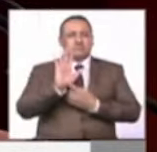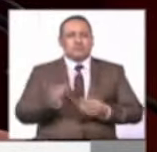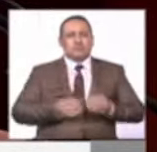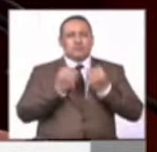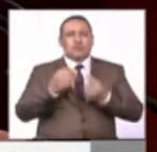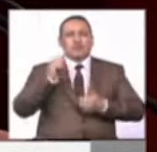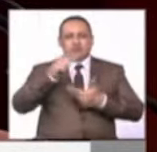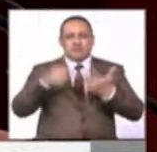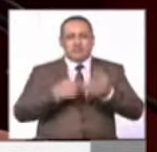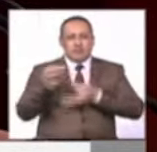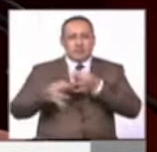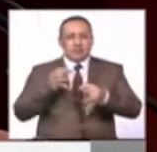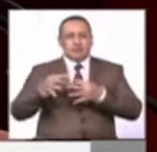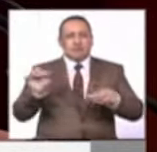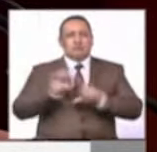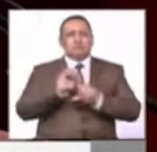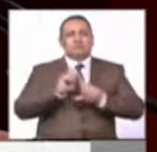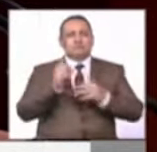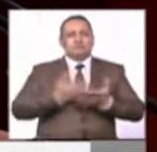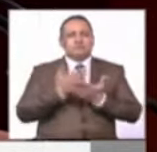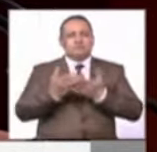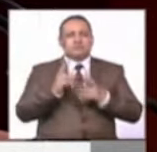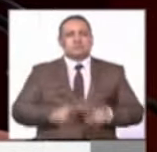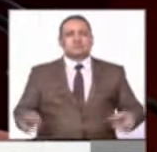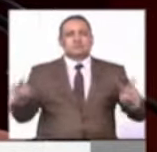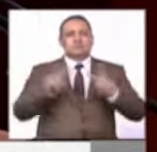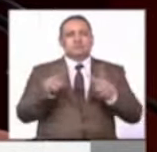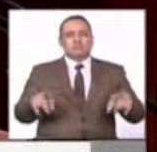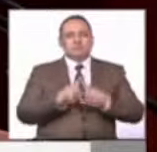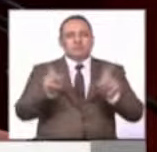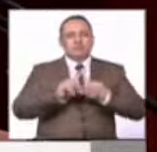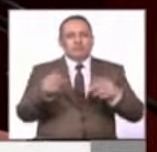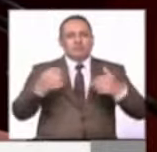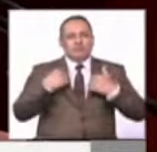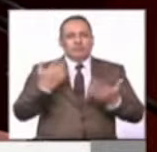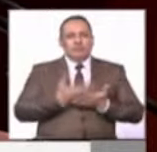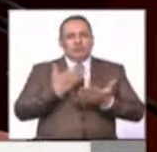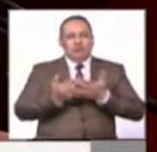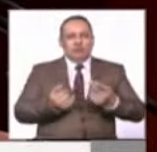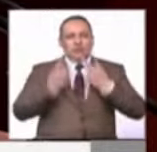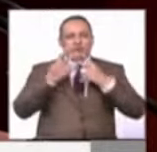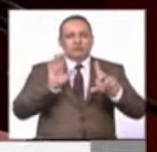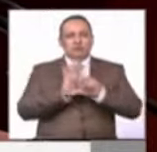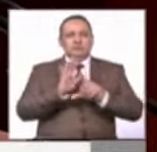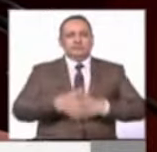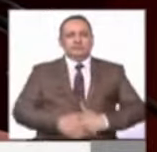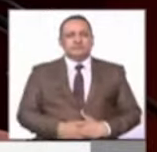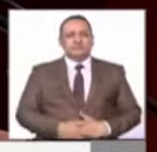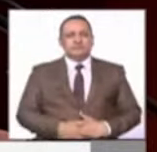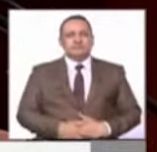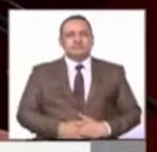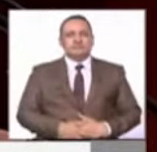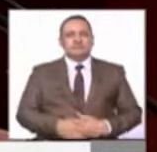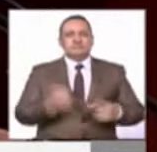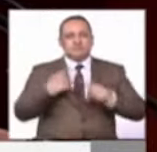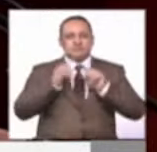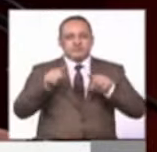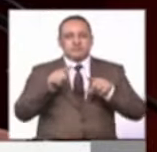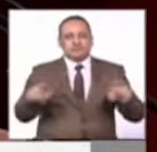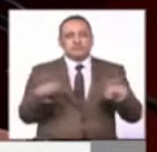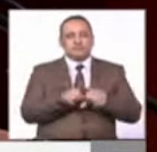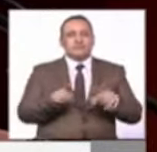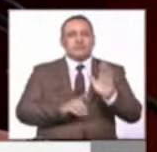esos argumentos no son argumentos válidos no tienen sustento jurídico y por eso